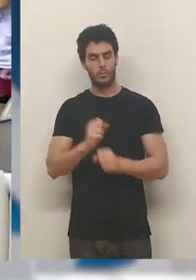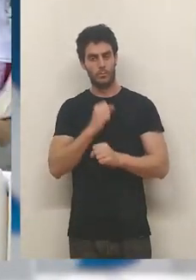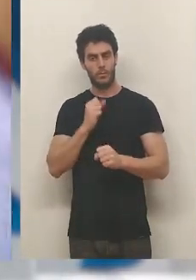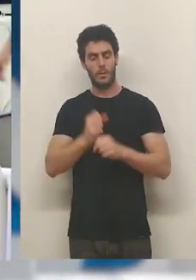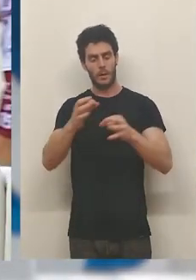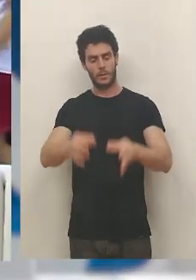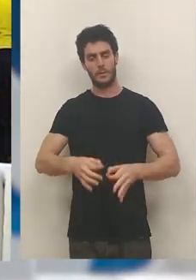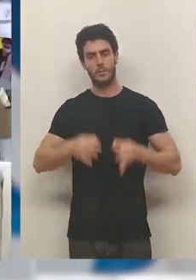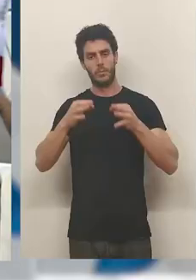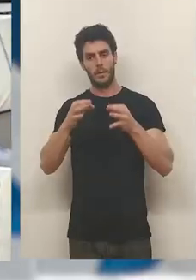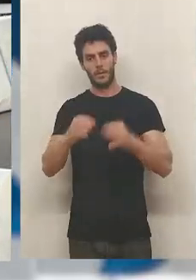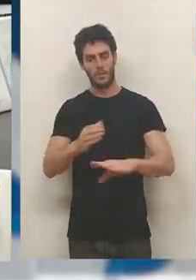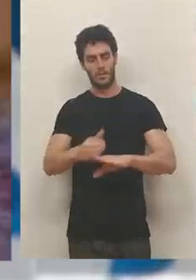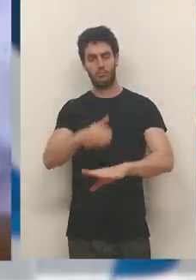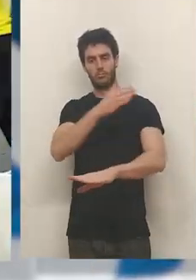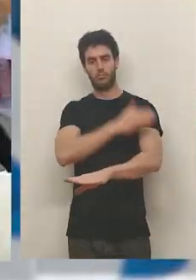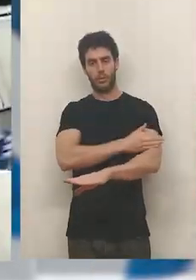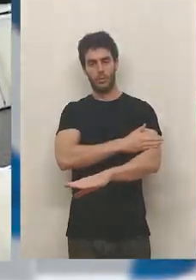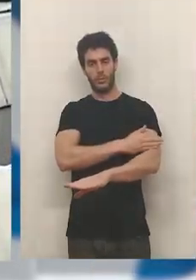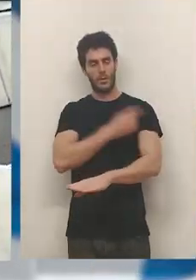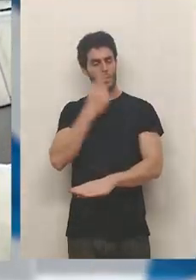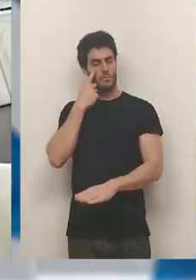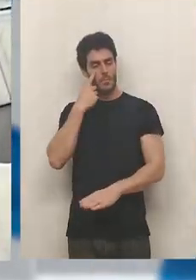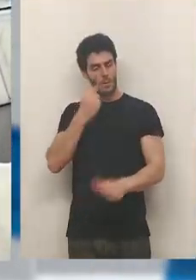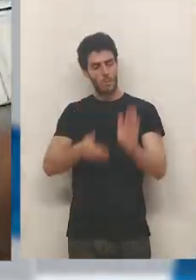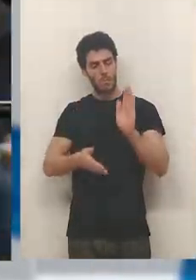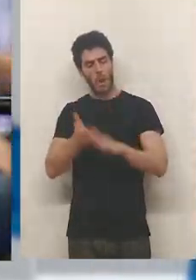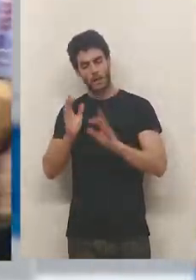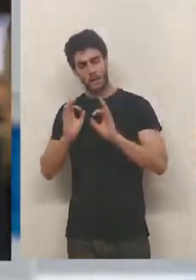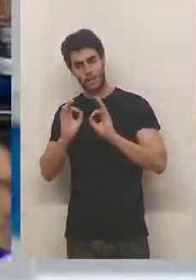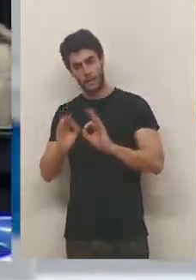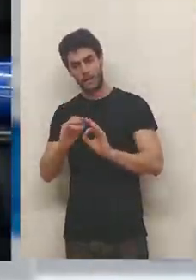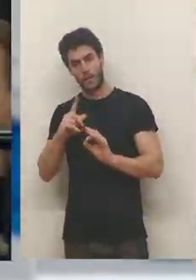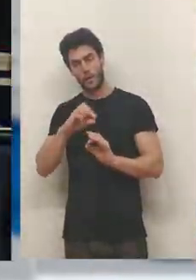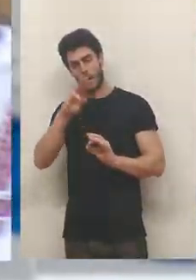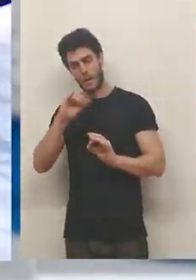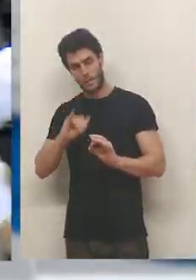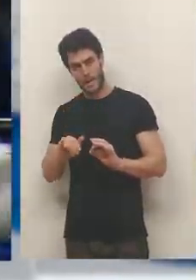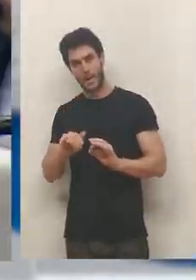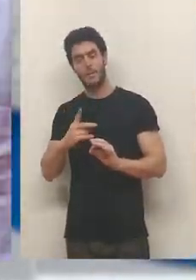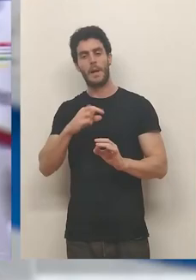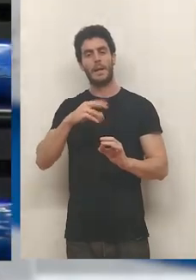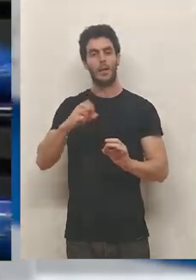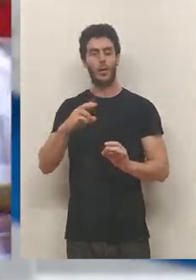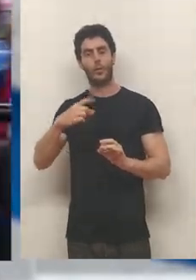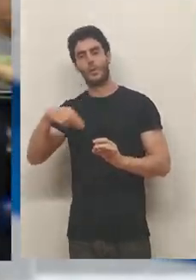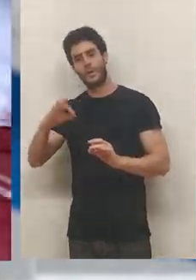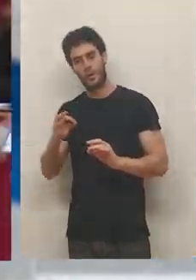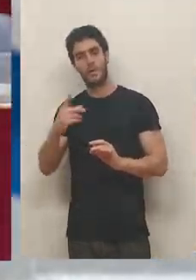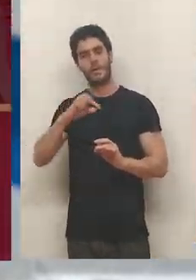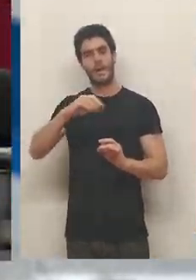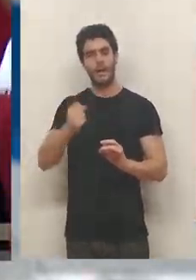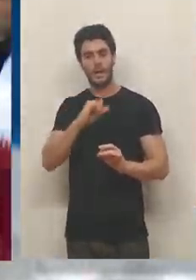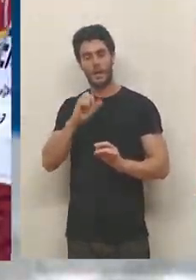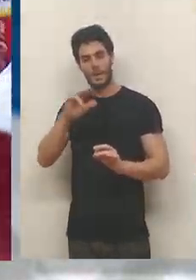Logroño es un club que trabaja desde siempre con muchísima antelación. Previendo la marcha, como así ha sido, de Jorge Pérez, Marqueló,